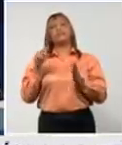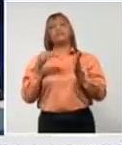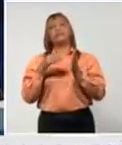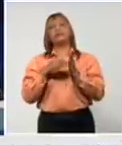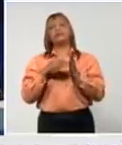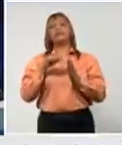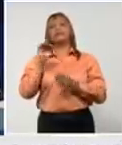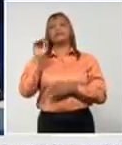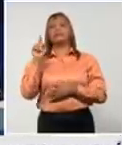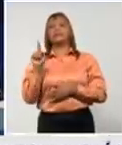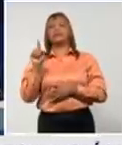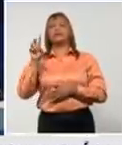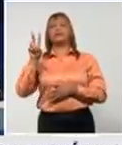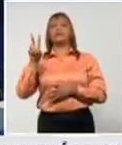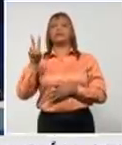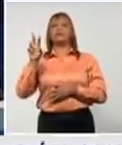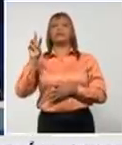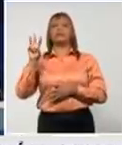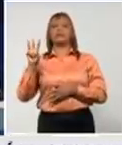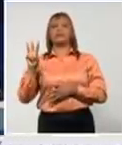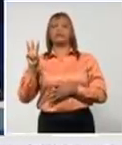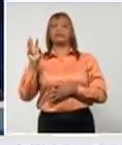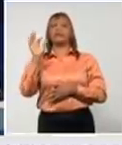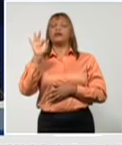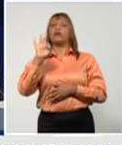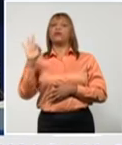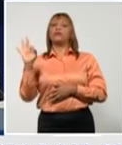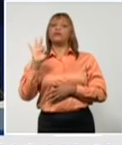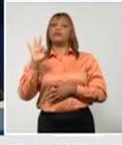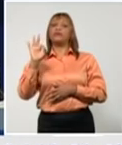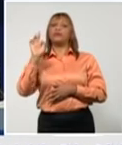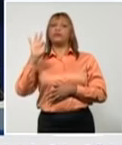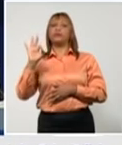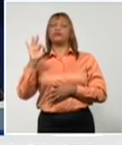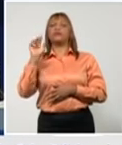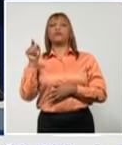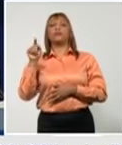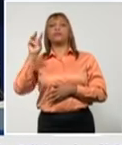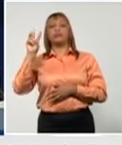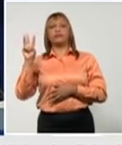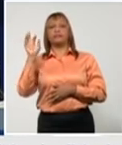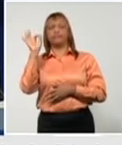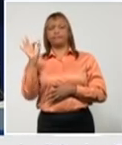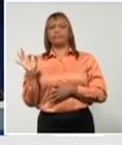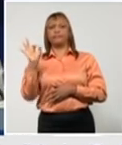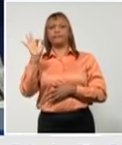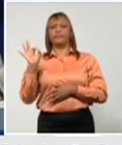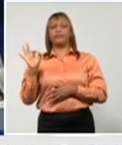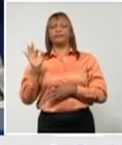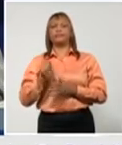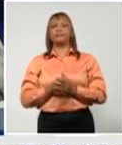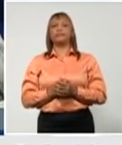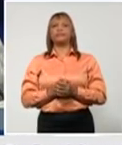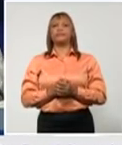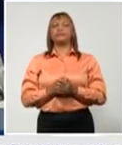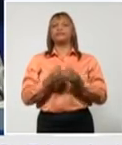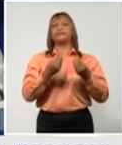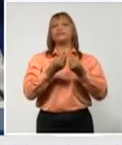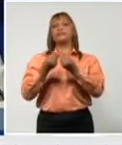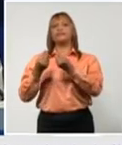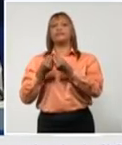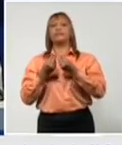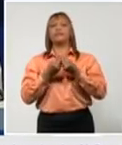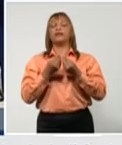2.123, el 88,3% de todos los diagnosticados, que son contactos de